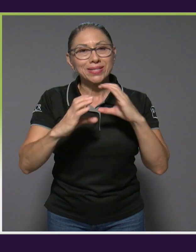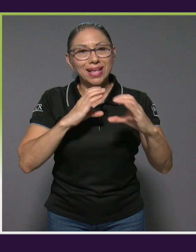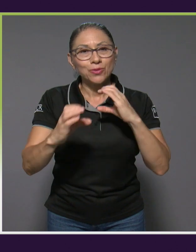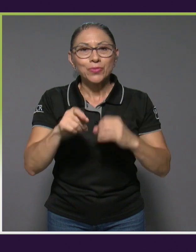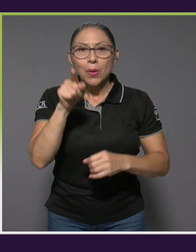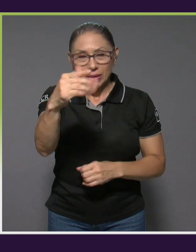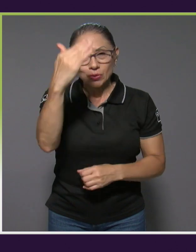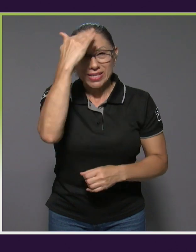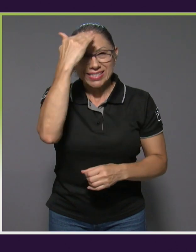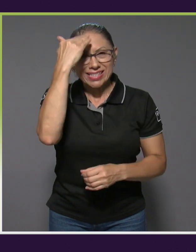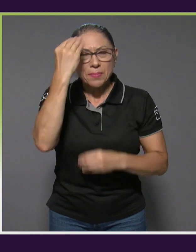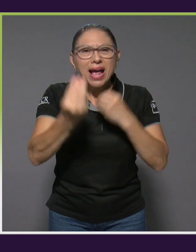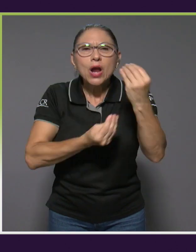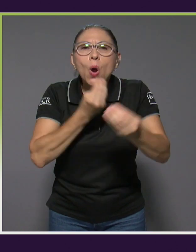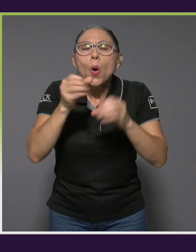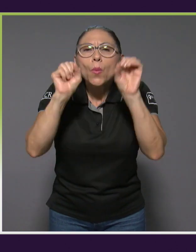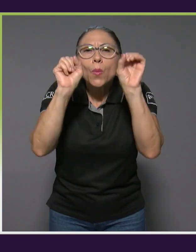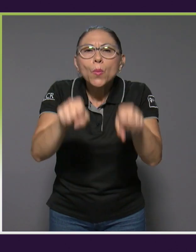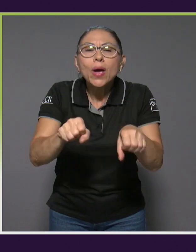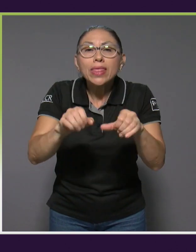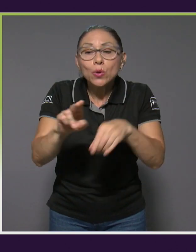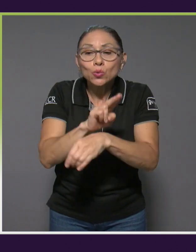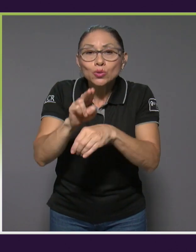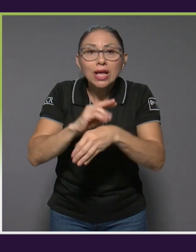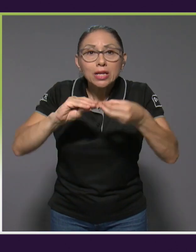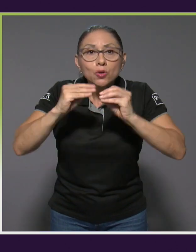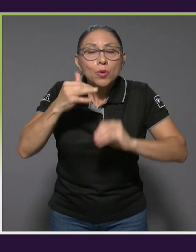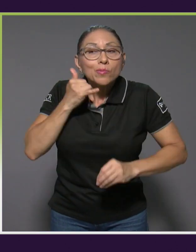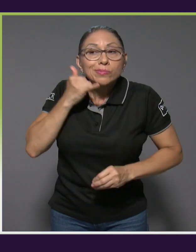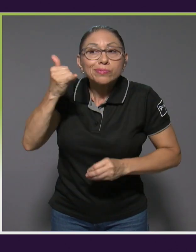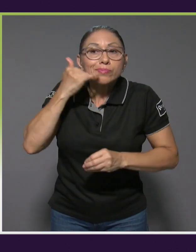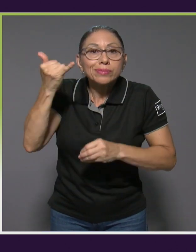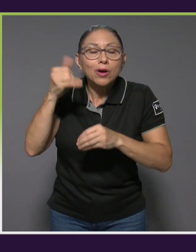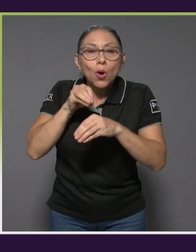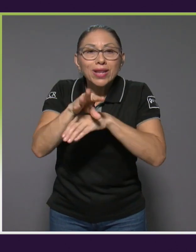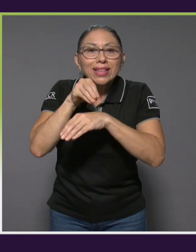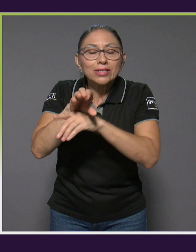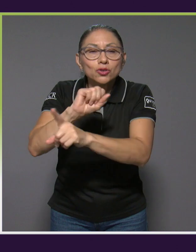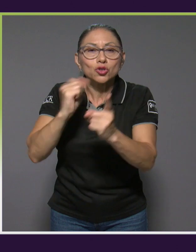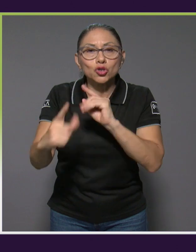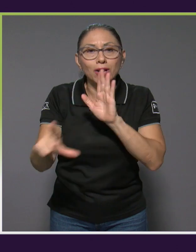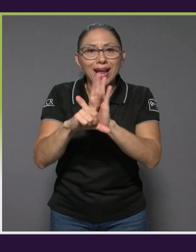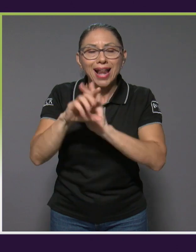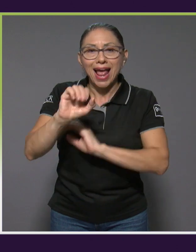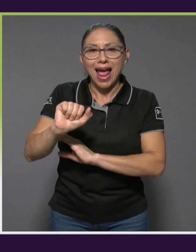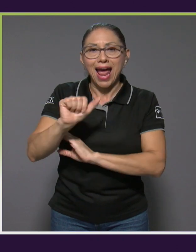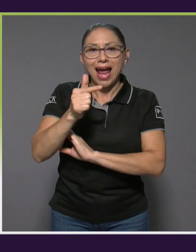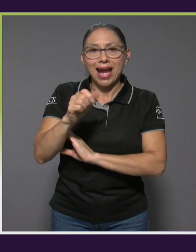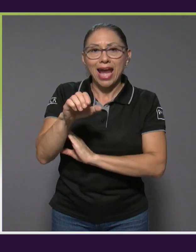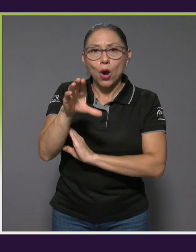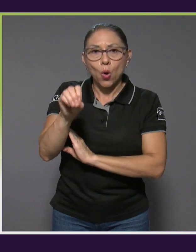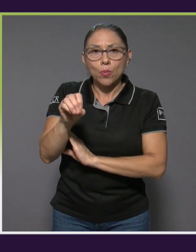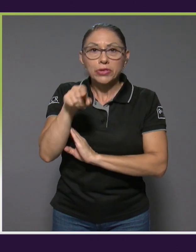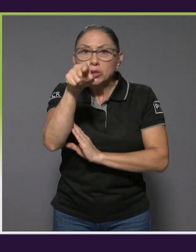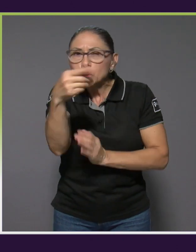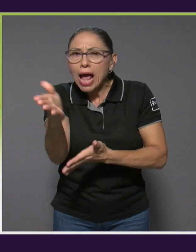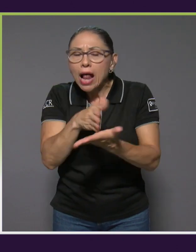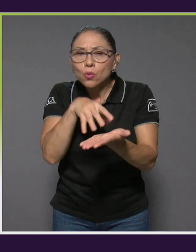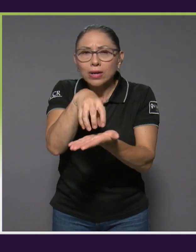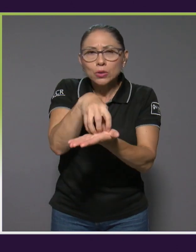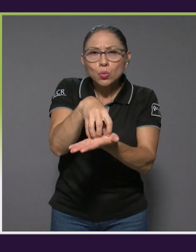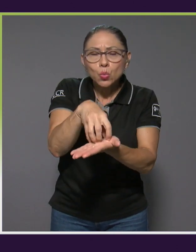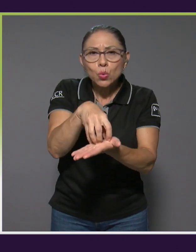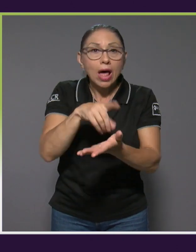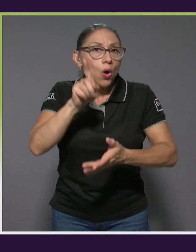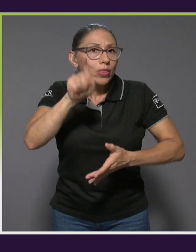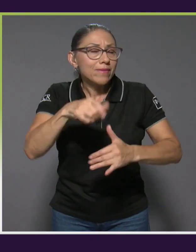sepa tanto cómo puede hacer uso de la línea de orientación sociolegal de AGECO, si tiene alguna duda, si tiene que denunciar algún tema de estos